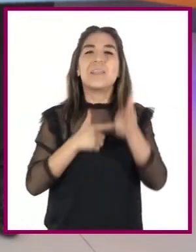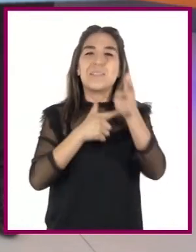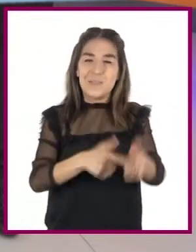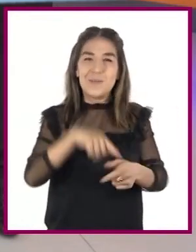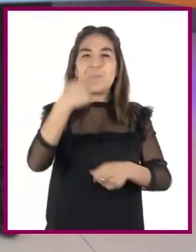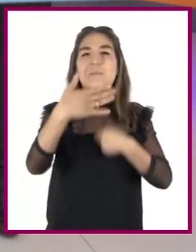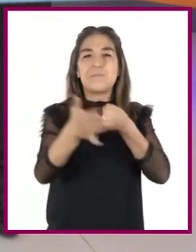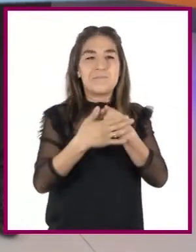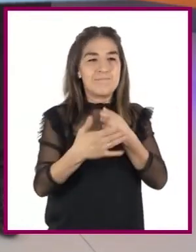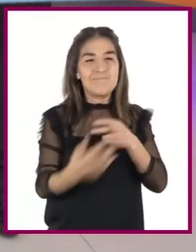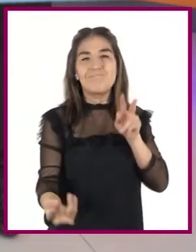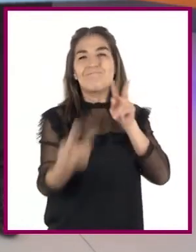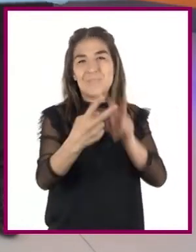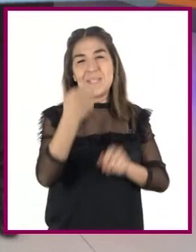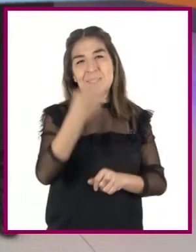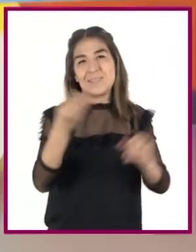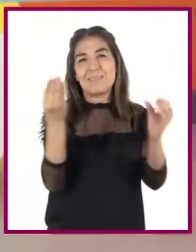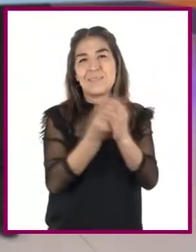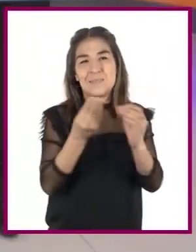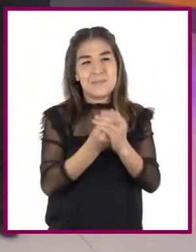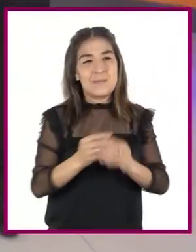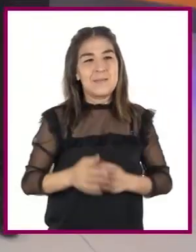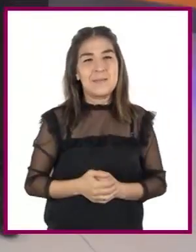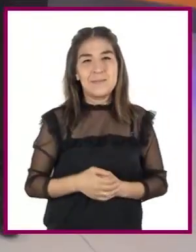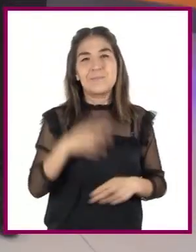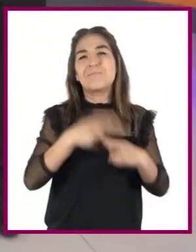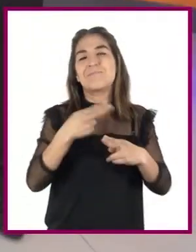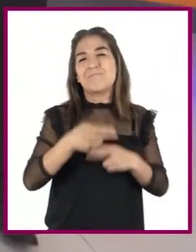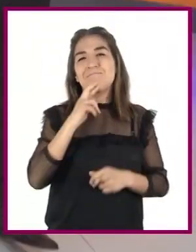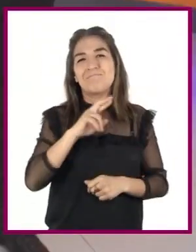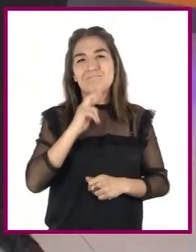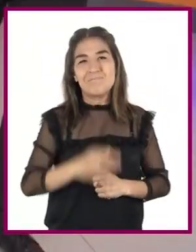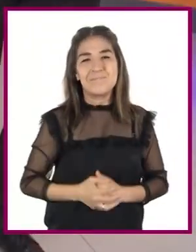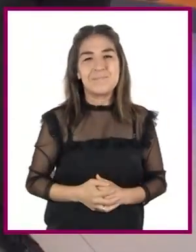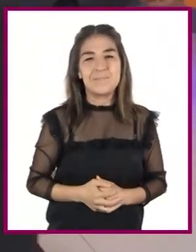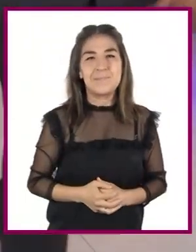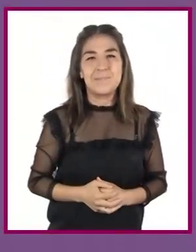nos reencontremos en la próxima sesión. Hasta pronto.